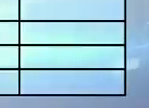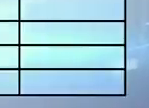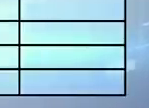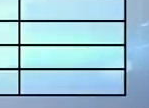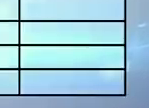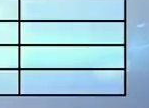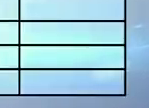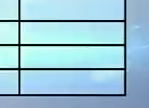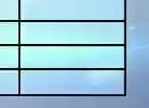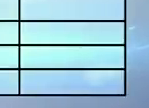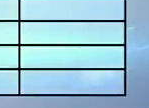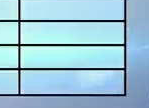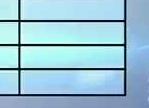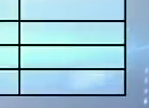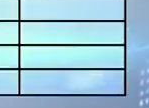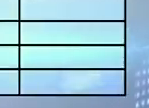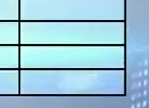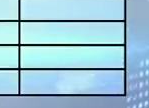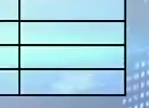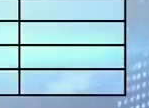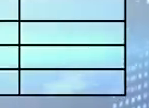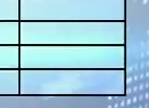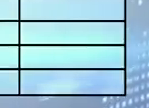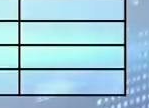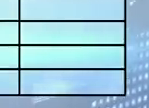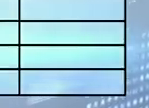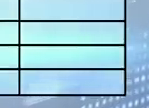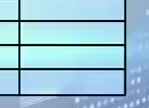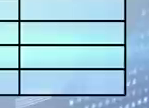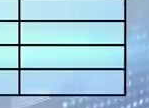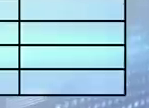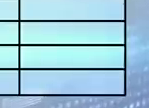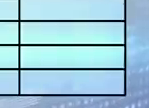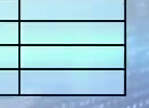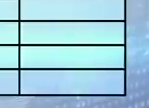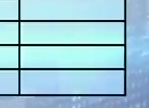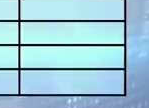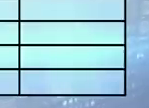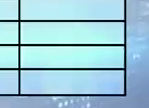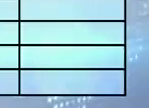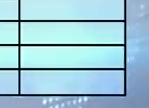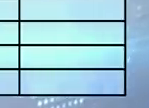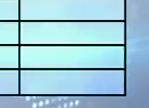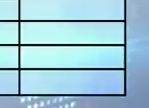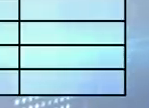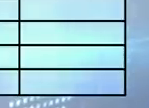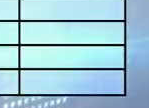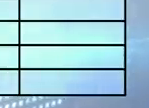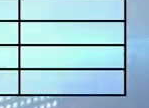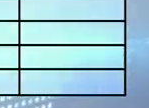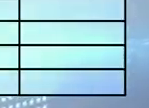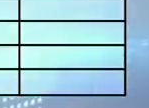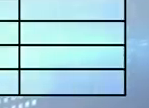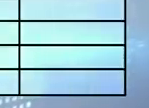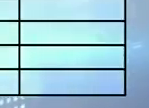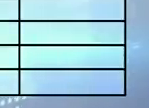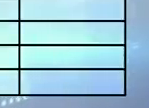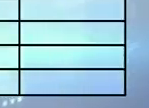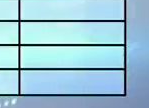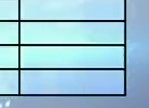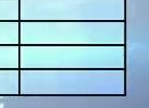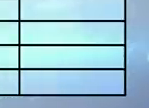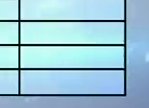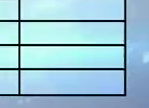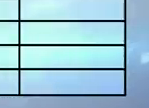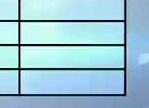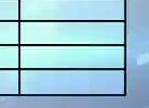en los rayos, está solamente en el coronavirus. En los rayos X, cuando presenta un pulmón, presenta